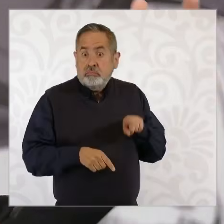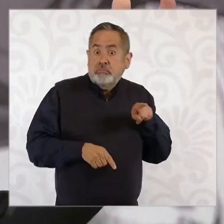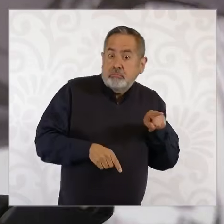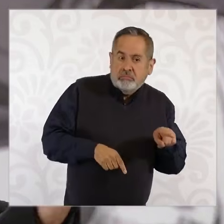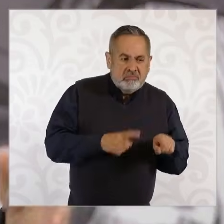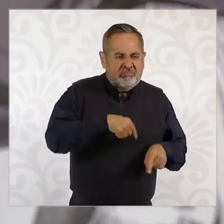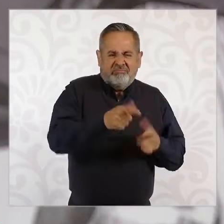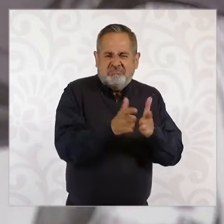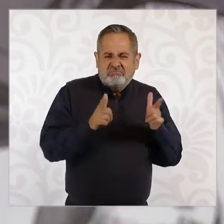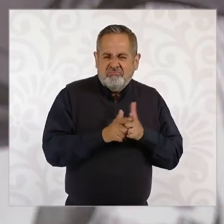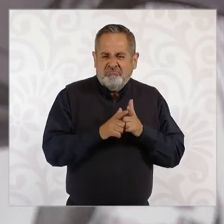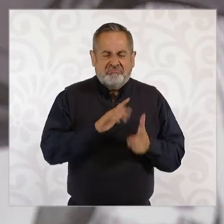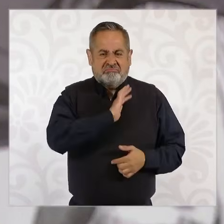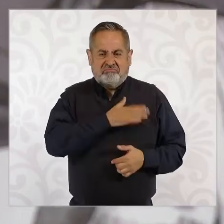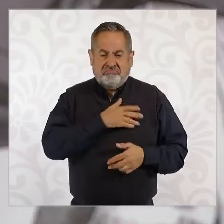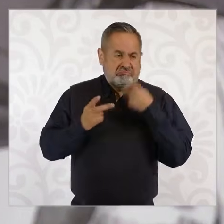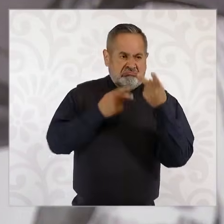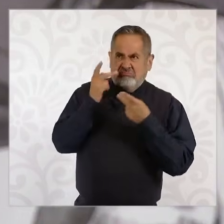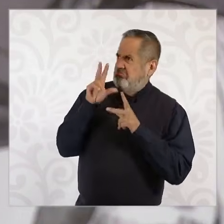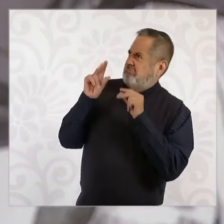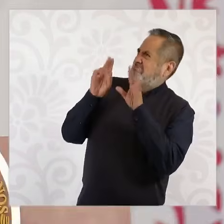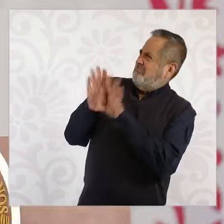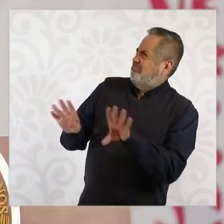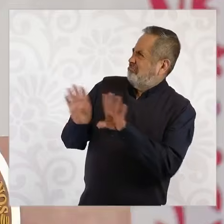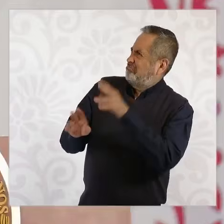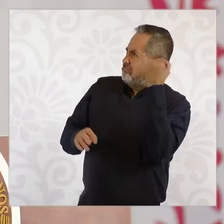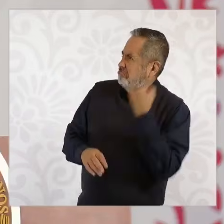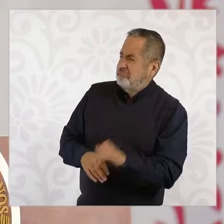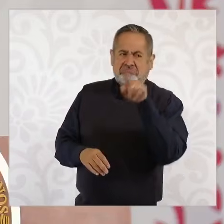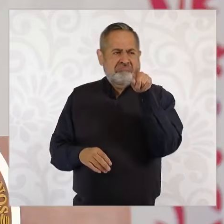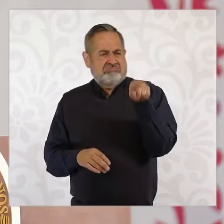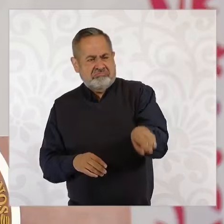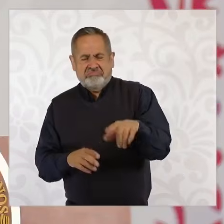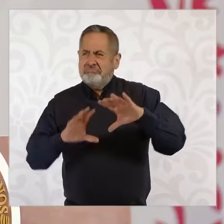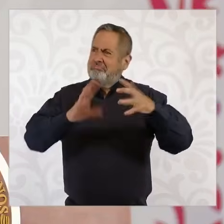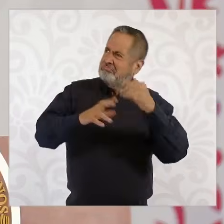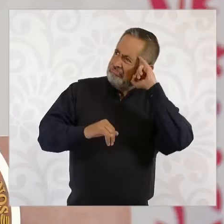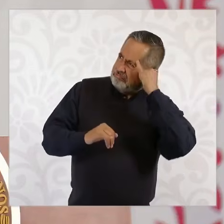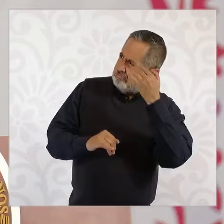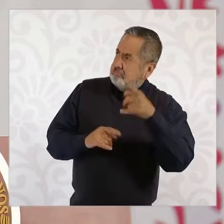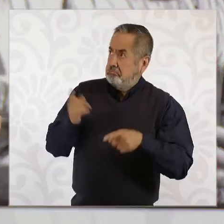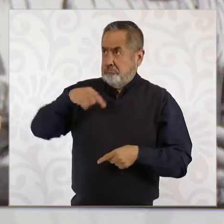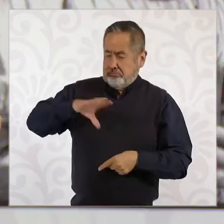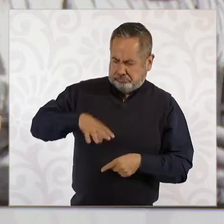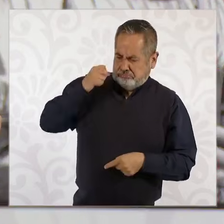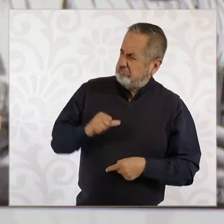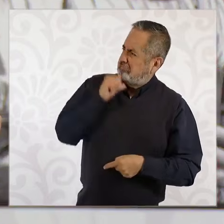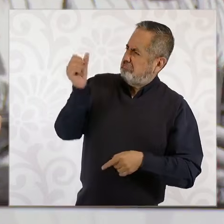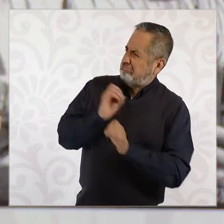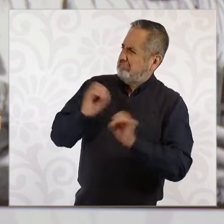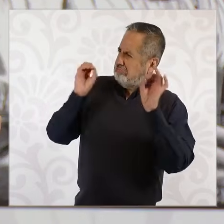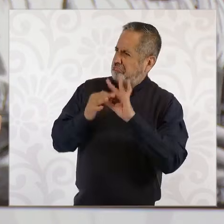indios y a los abusos que hubo durante la invasión